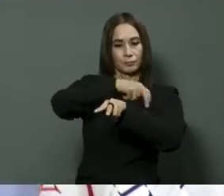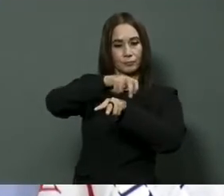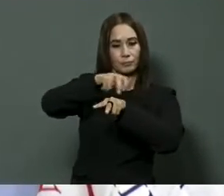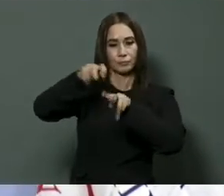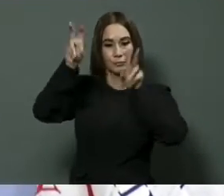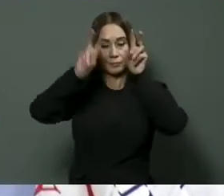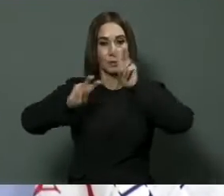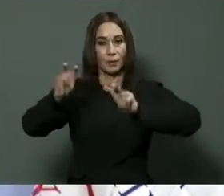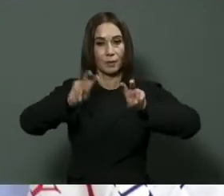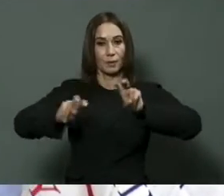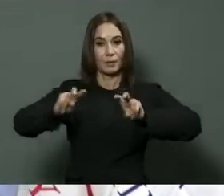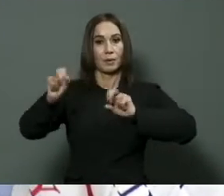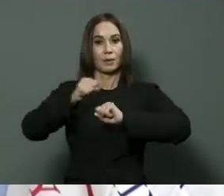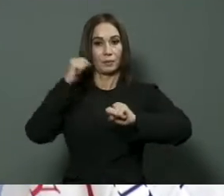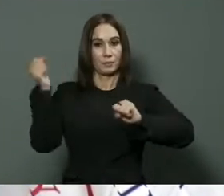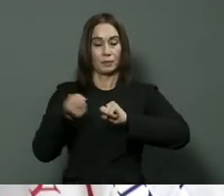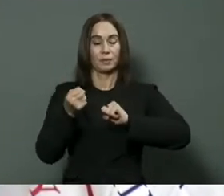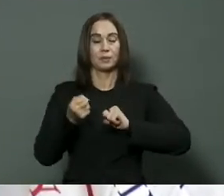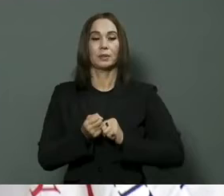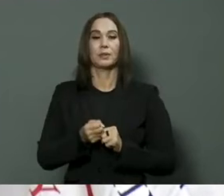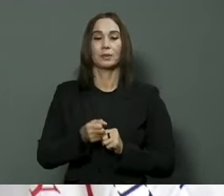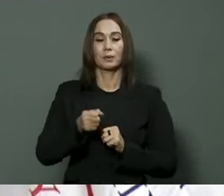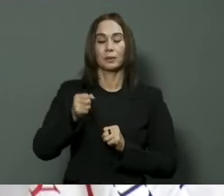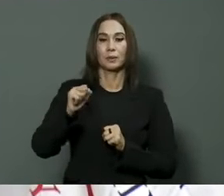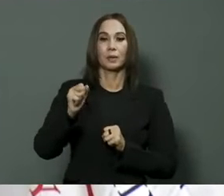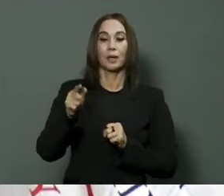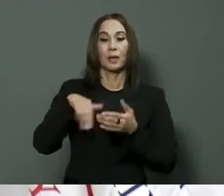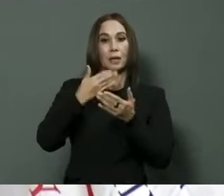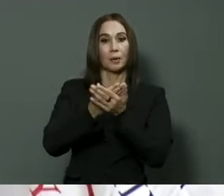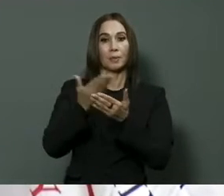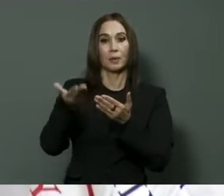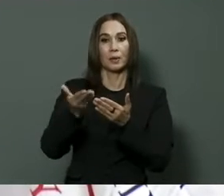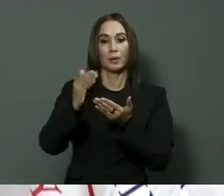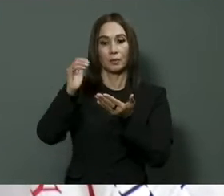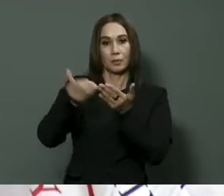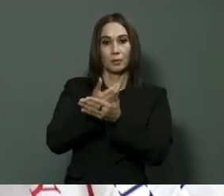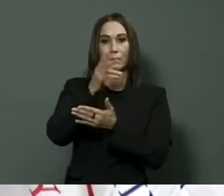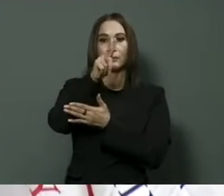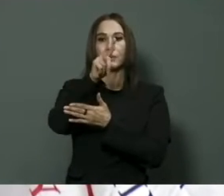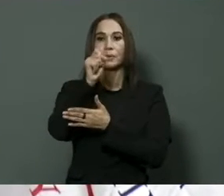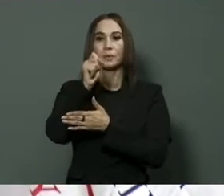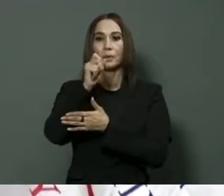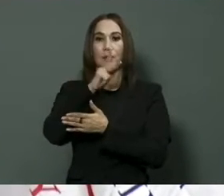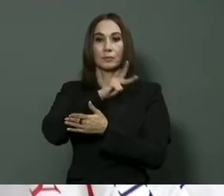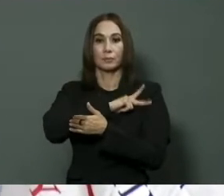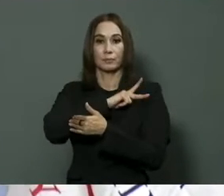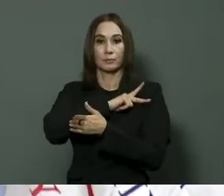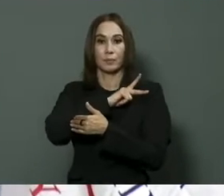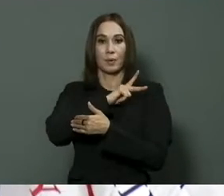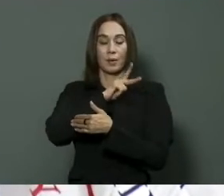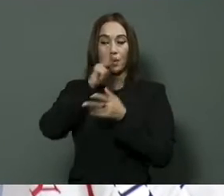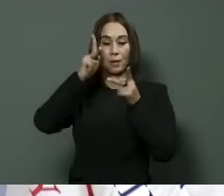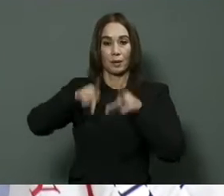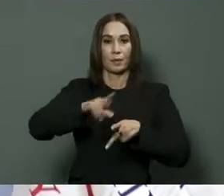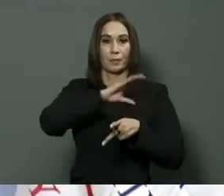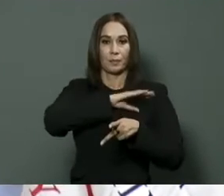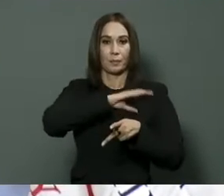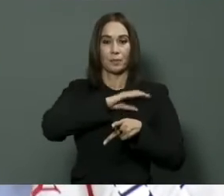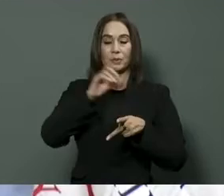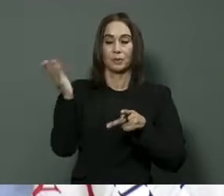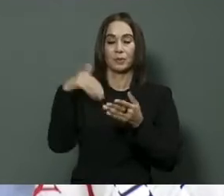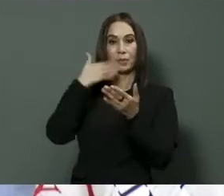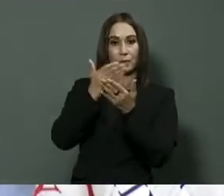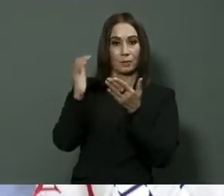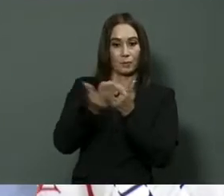también será fortalecido con la designación de 100 agentes adicionales a los que ya trabajan en